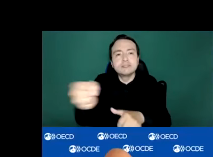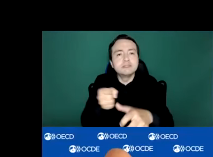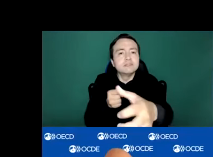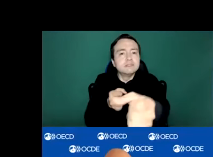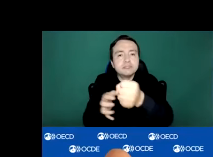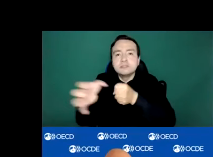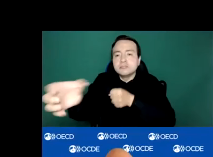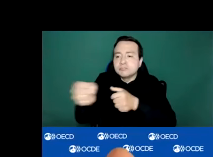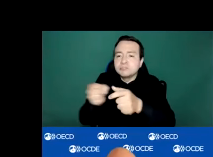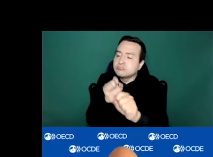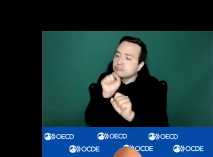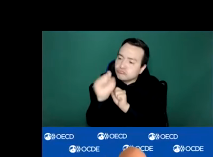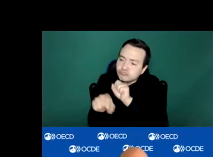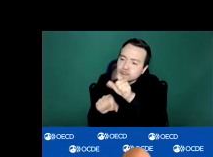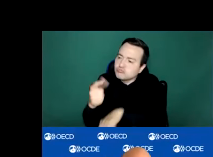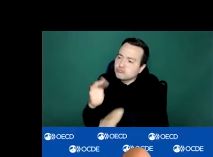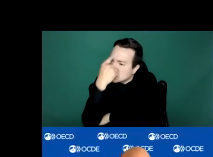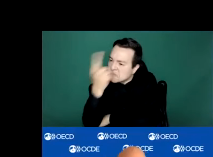preguntamos